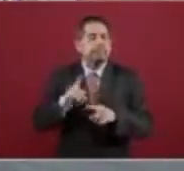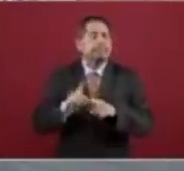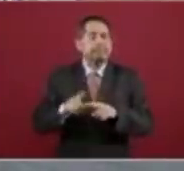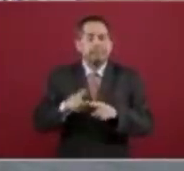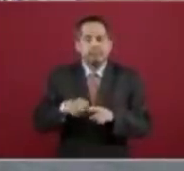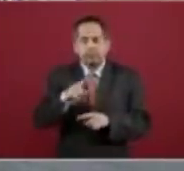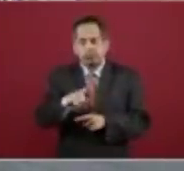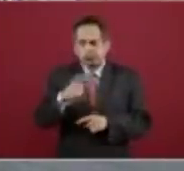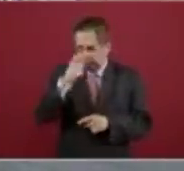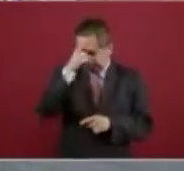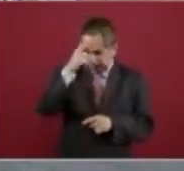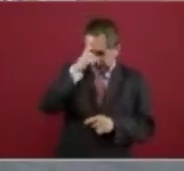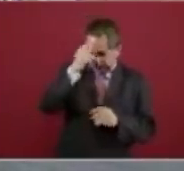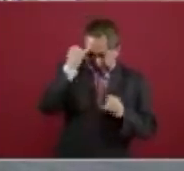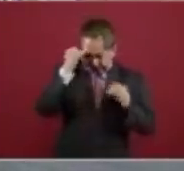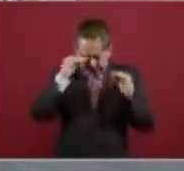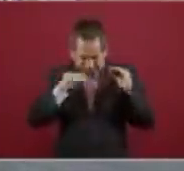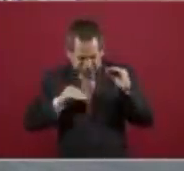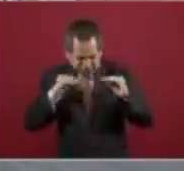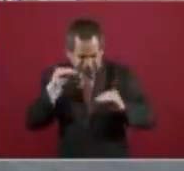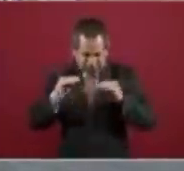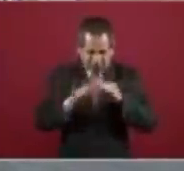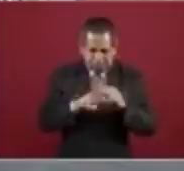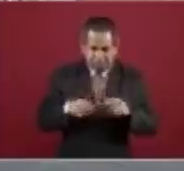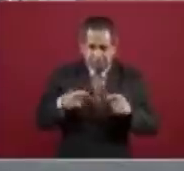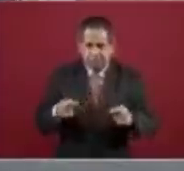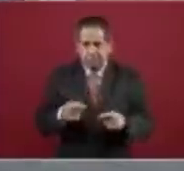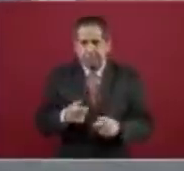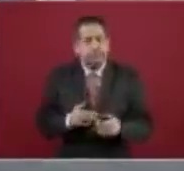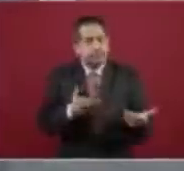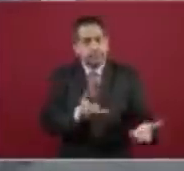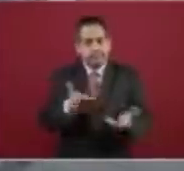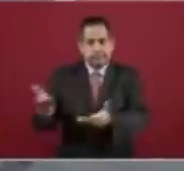su creatividad. Ahora sí, Claudia.